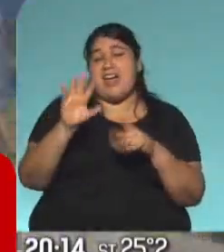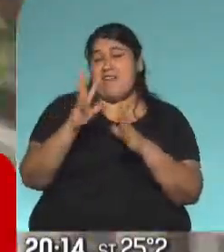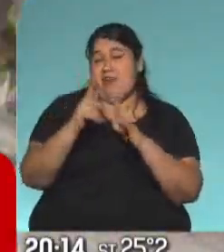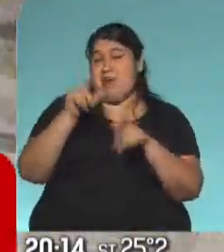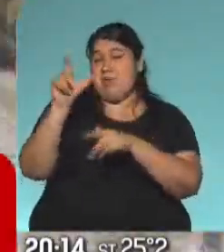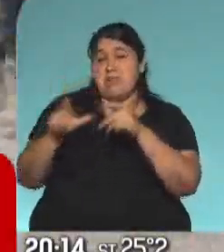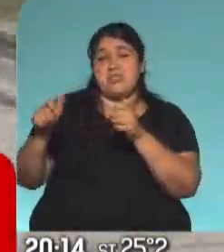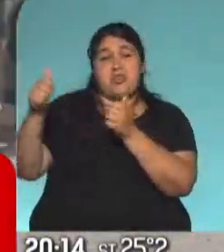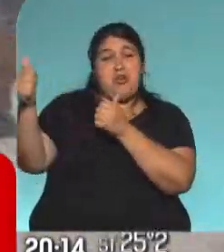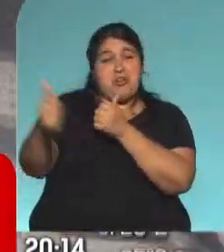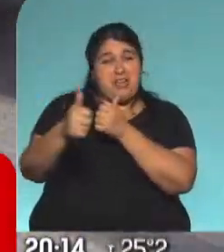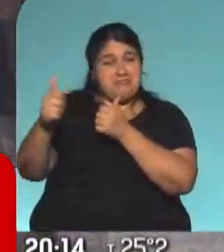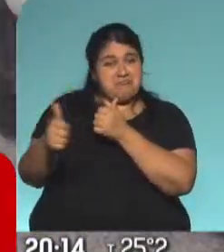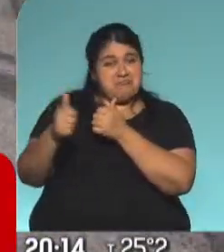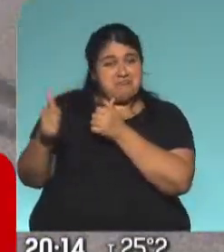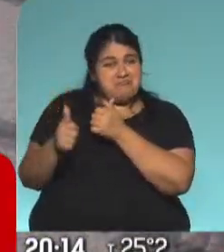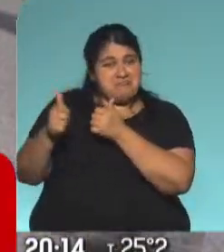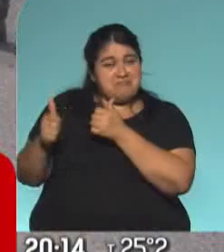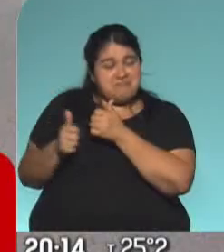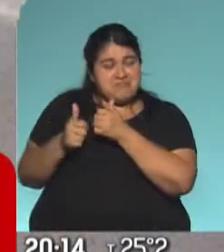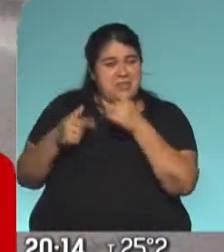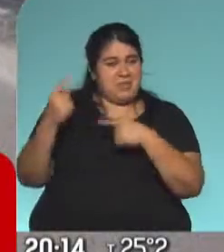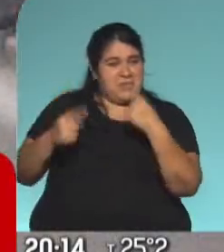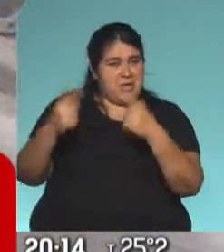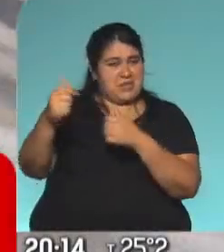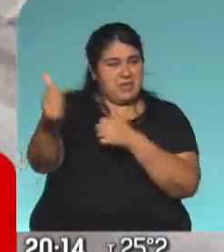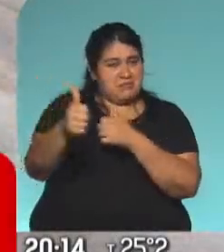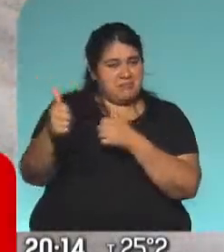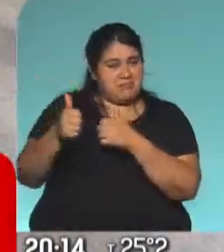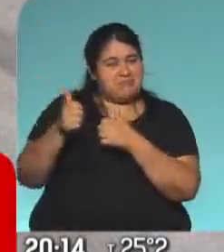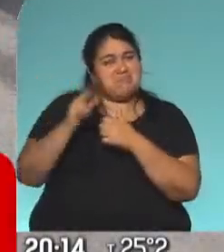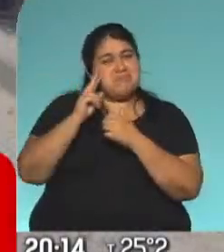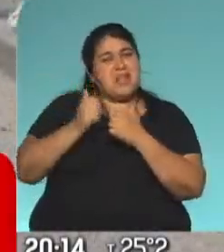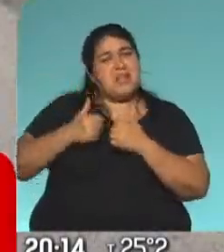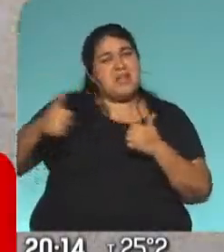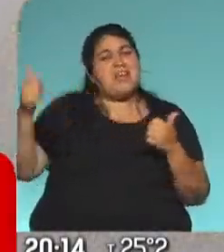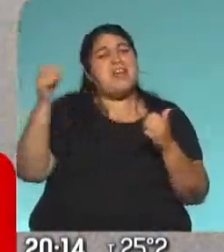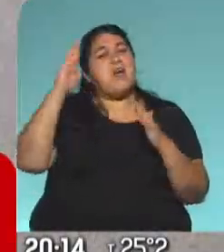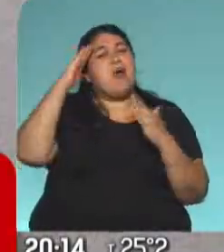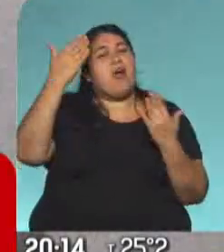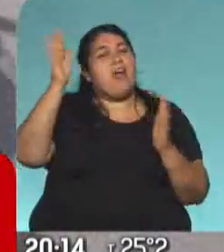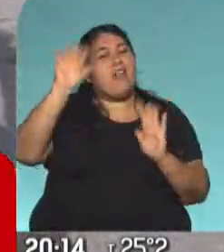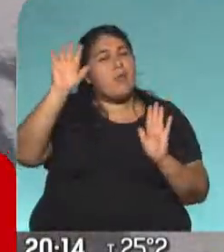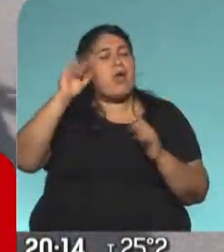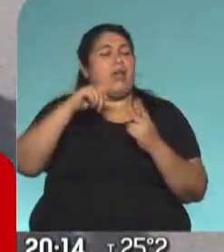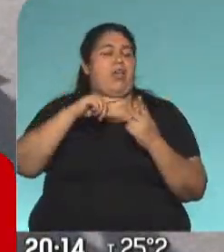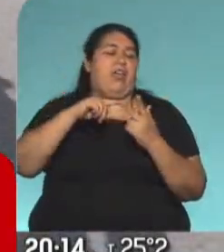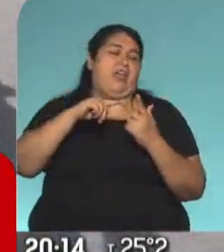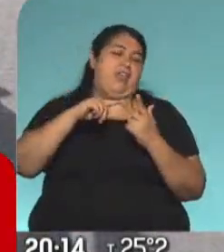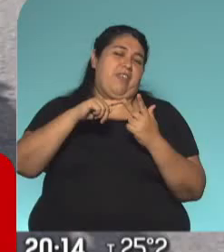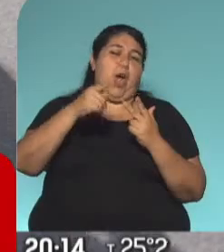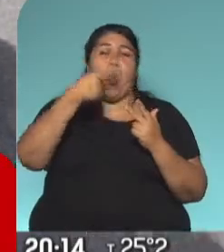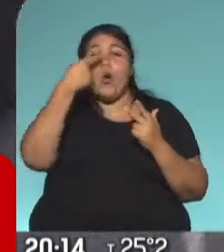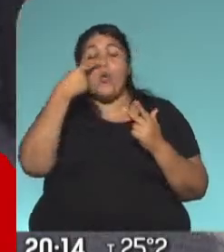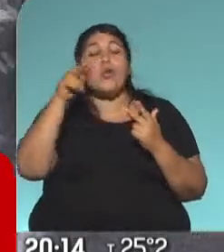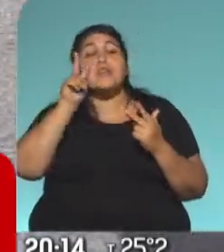se acercaba, ¿no?, a los distintos puntos, como pueden ver ahí. Así es. Aquellos que querían despedirlo, aquellos que simplemente por